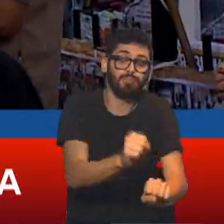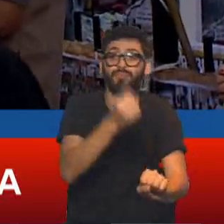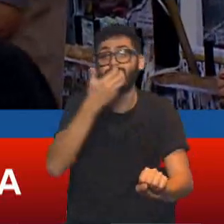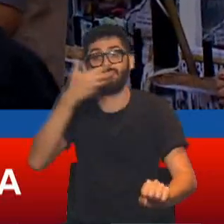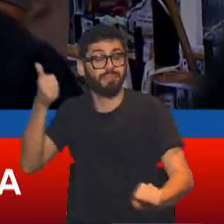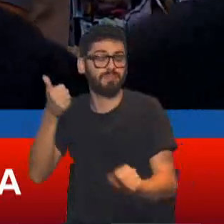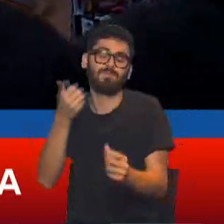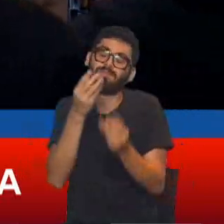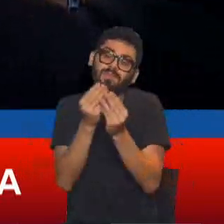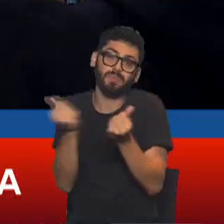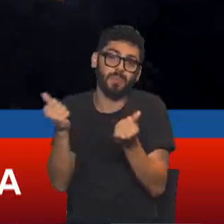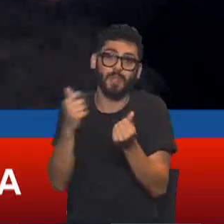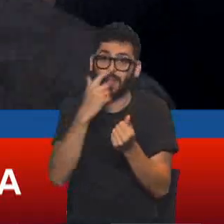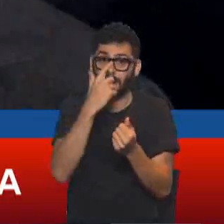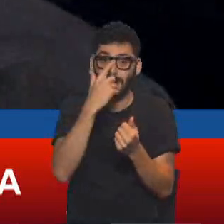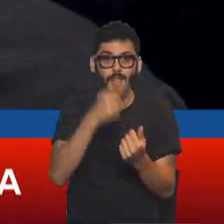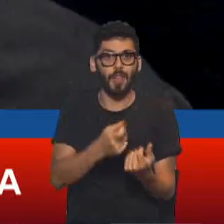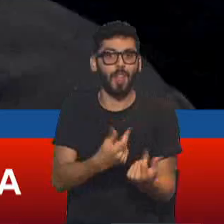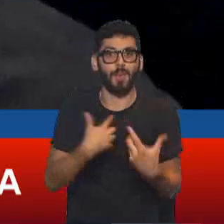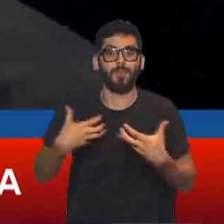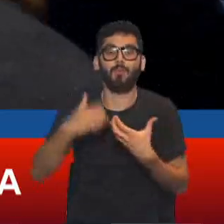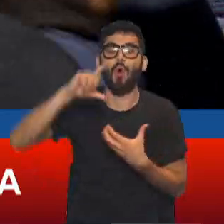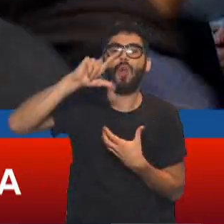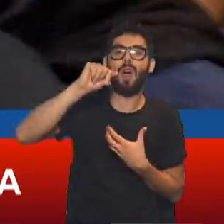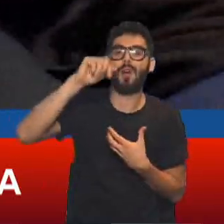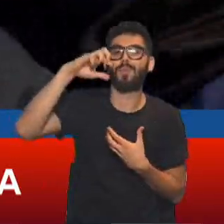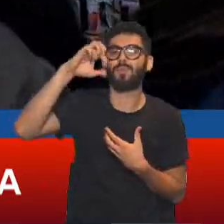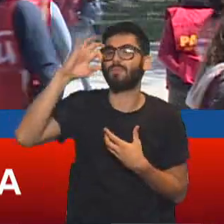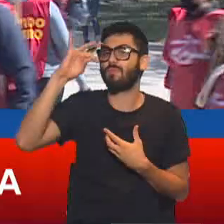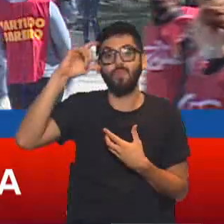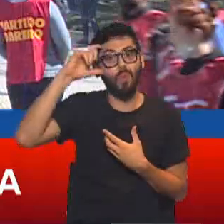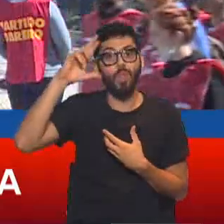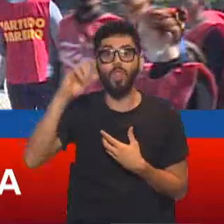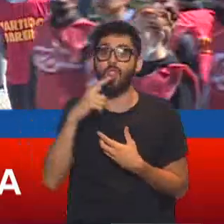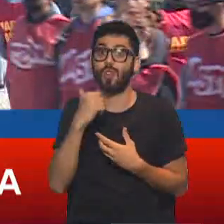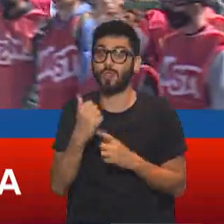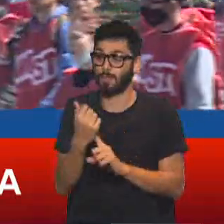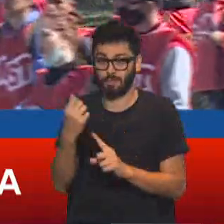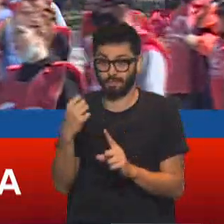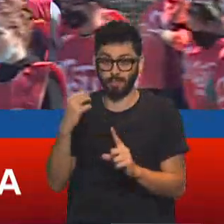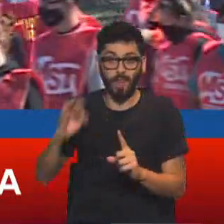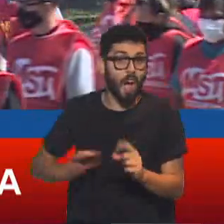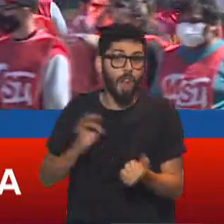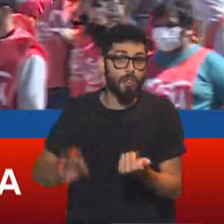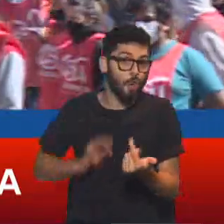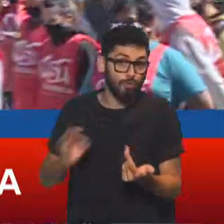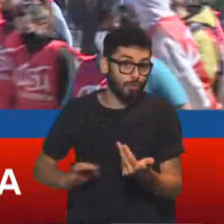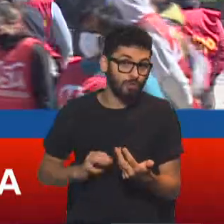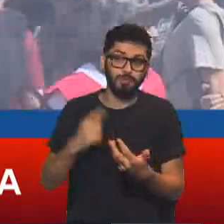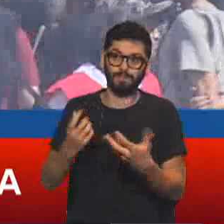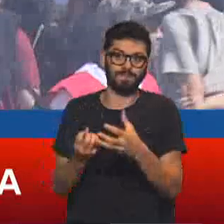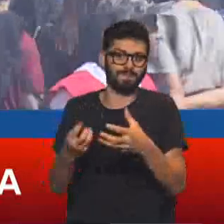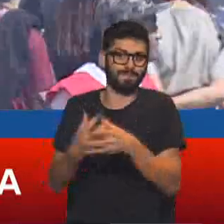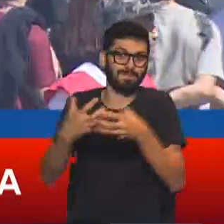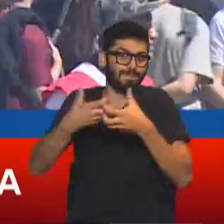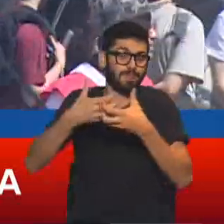cargan el tanque de La Poderosa todos los años, todos los 24, desde que existe el movimiento, porque nos parece que hay una lucha que